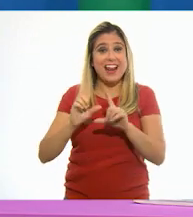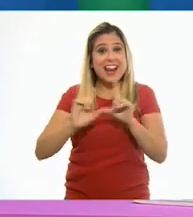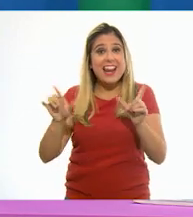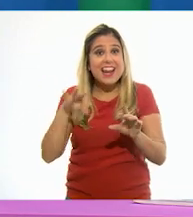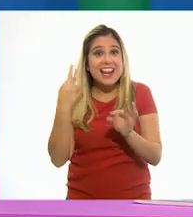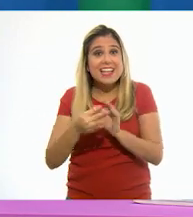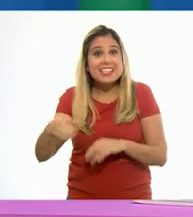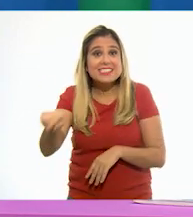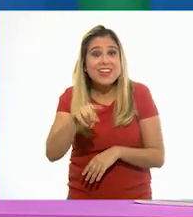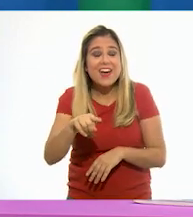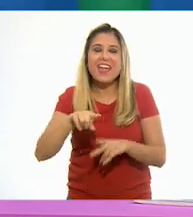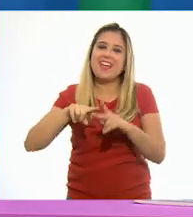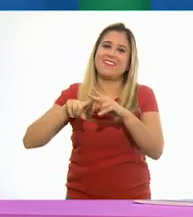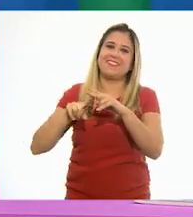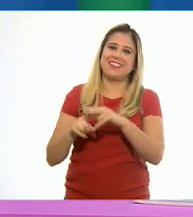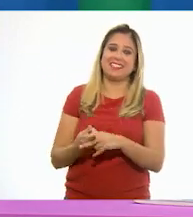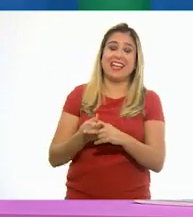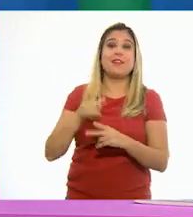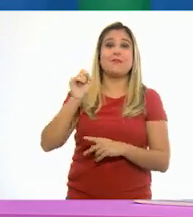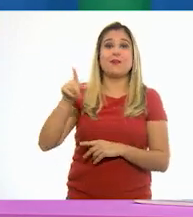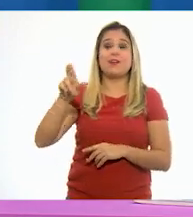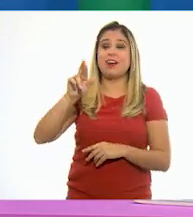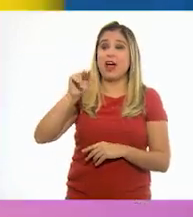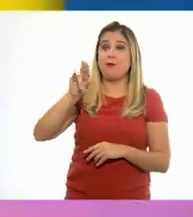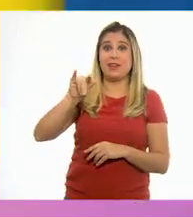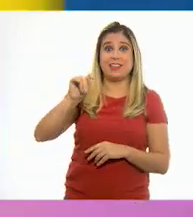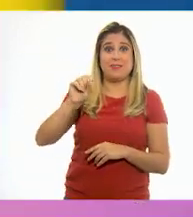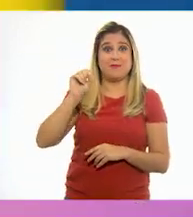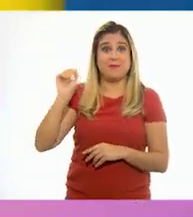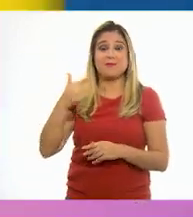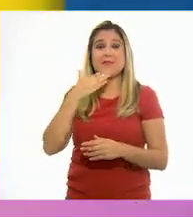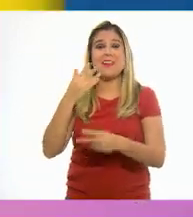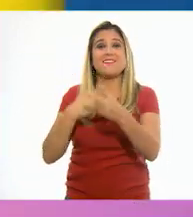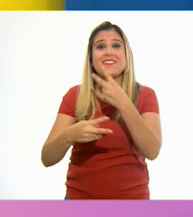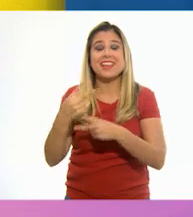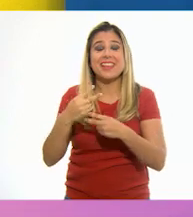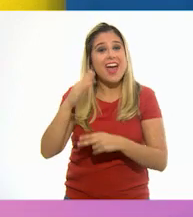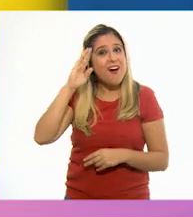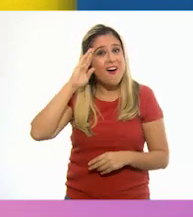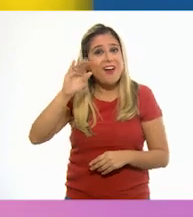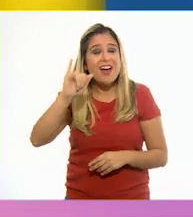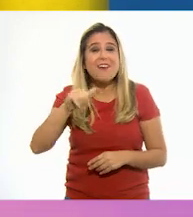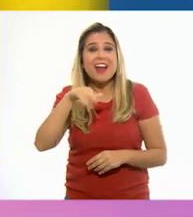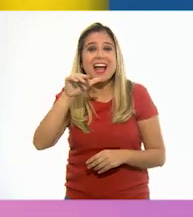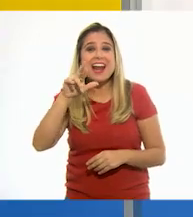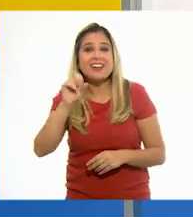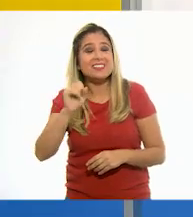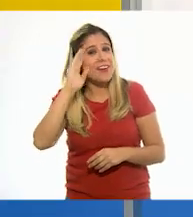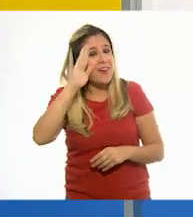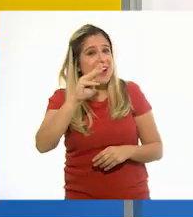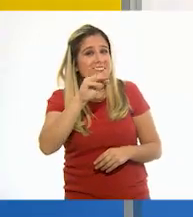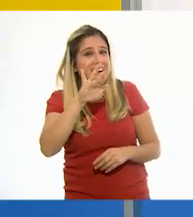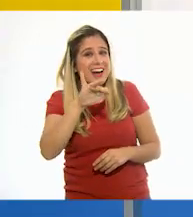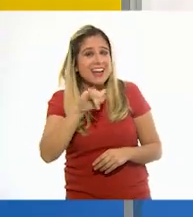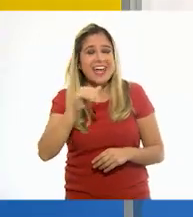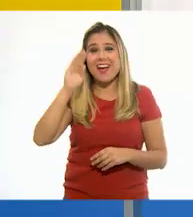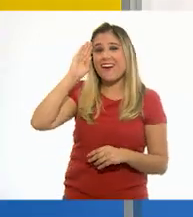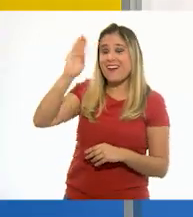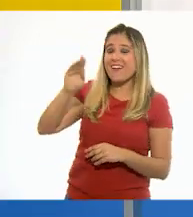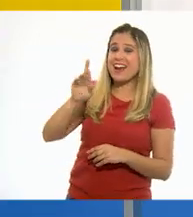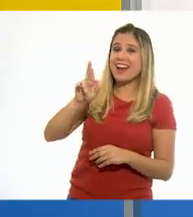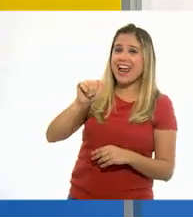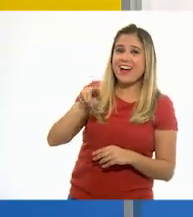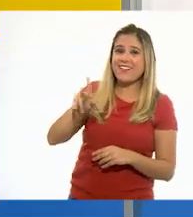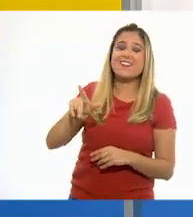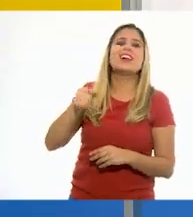Pues vamos a comenzar, pero también Raulito. Raulito, bienvenido. Hola, hola, Juan Carlos. Hola, María. Hola, Raulito. Hola, Juan